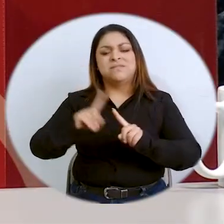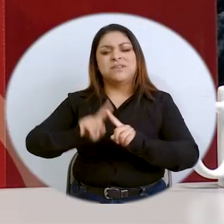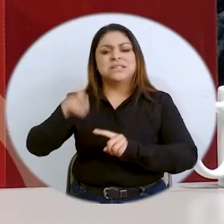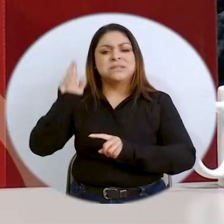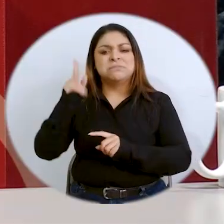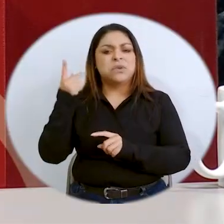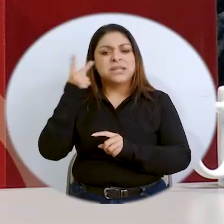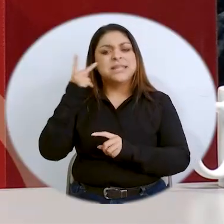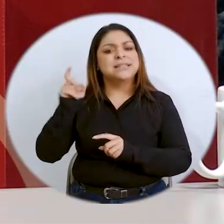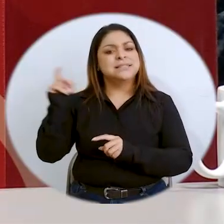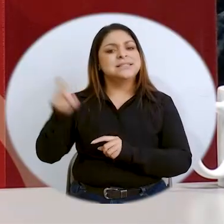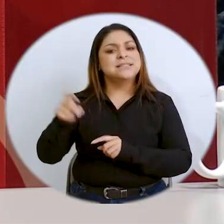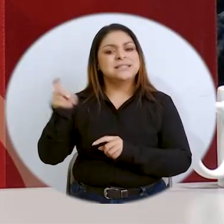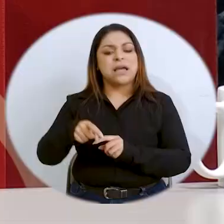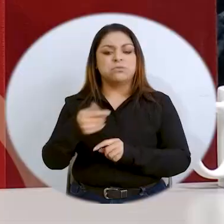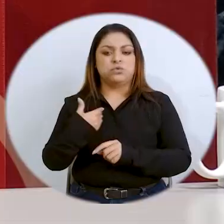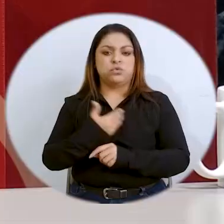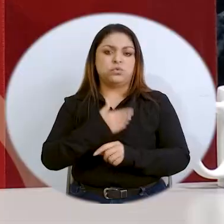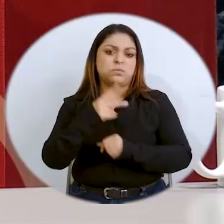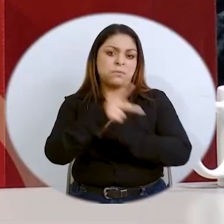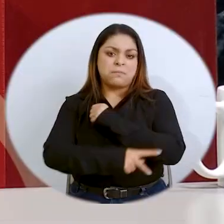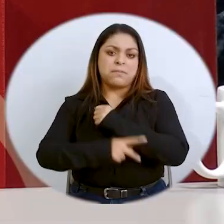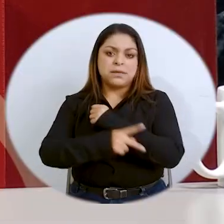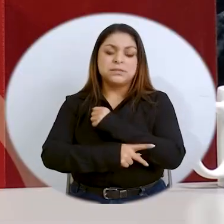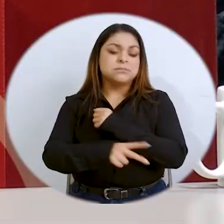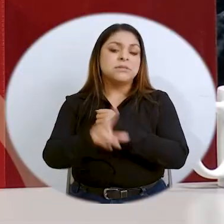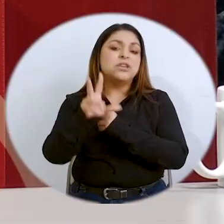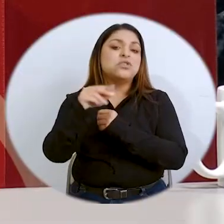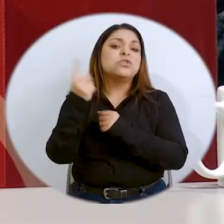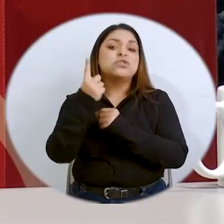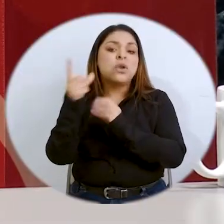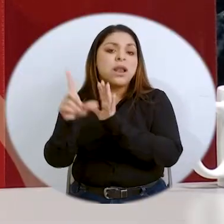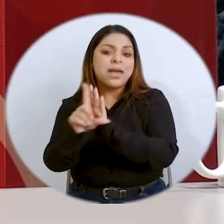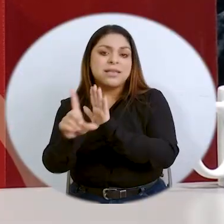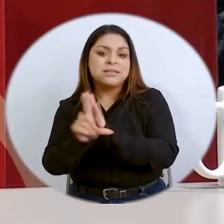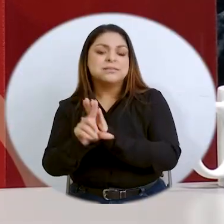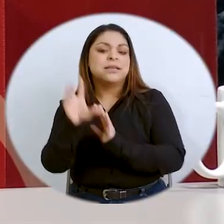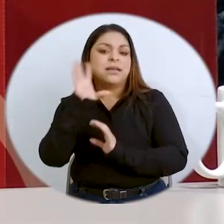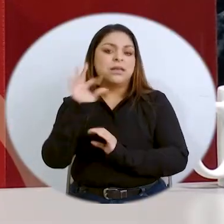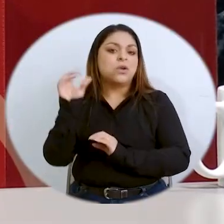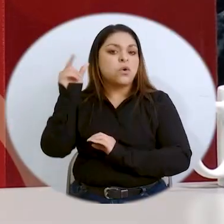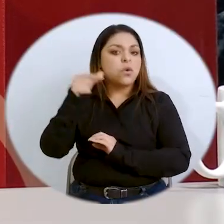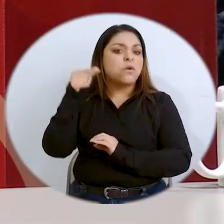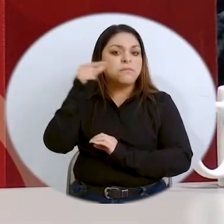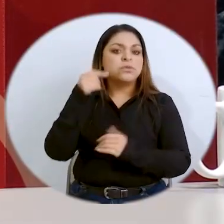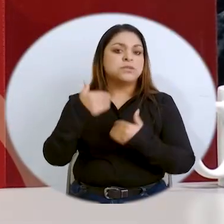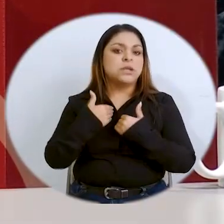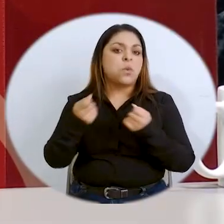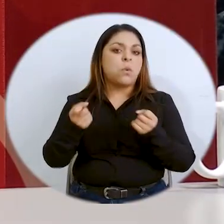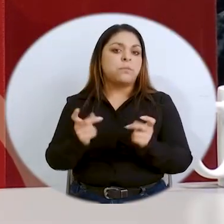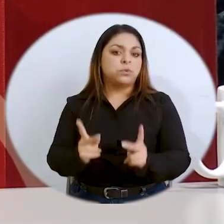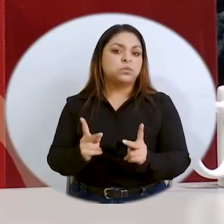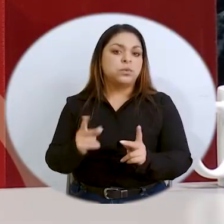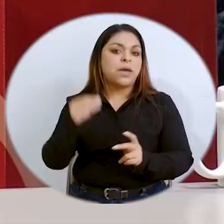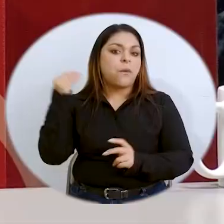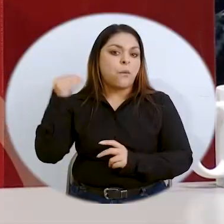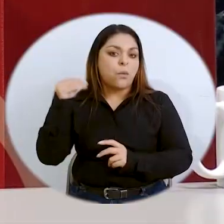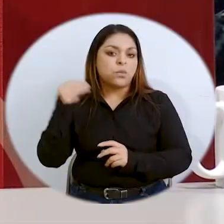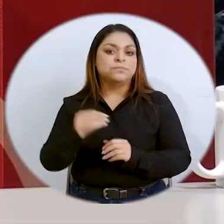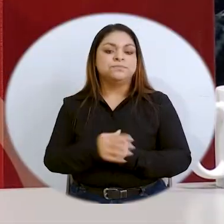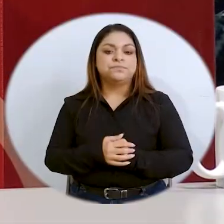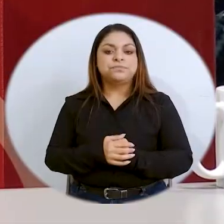muchas, yo creo que son las que necesitamos como país y no necesariamente se ocupan leyes. Yo creo que el gobierno tiene una oportunidad de